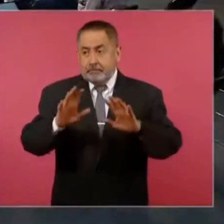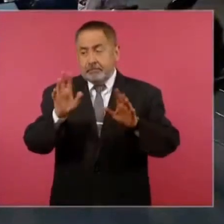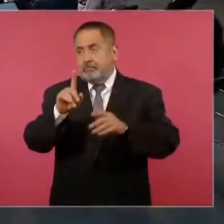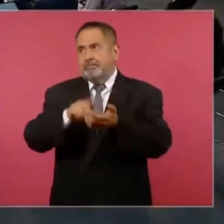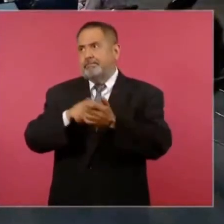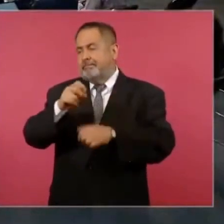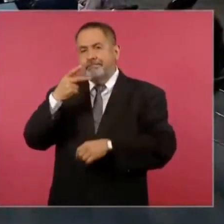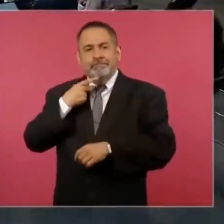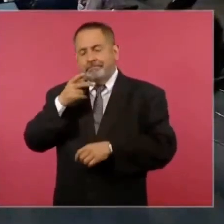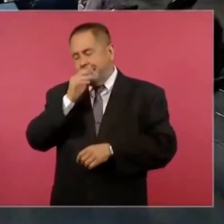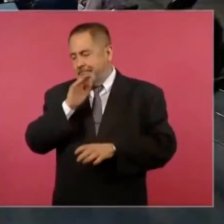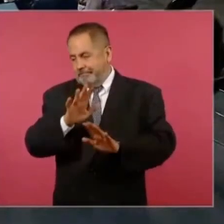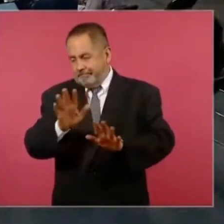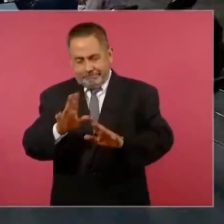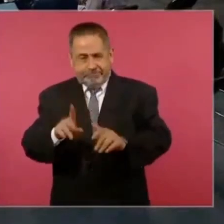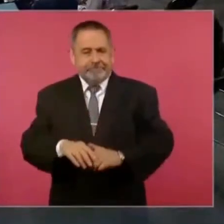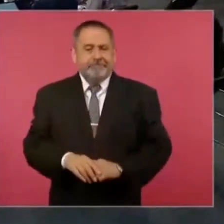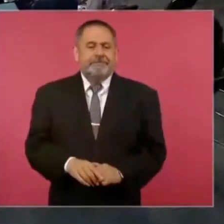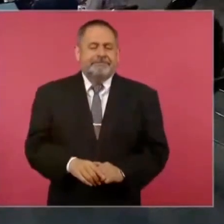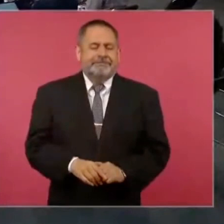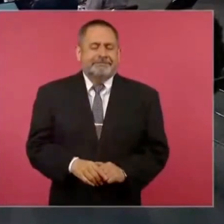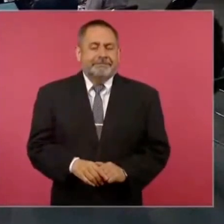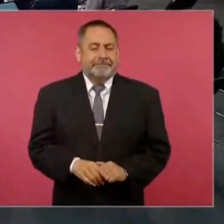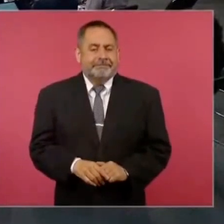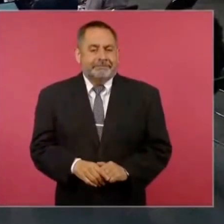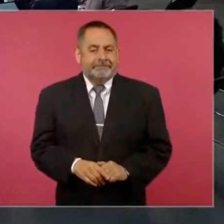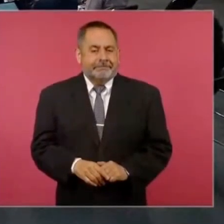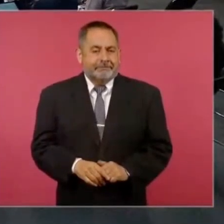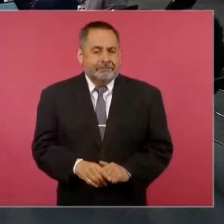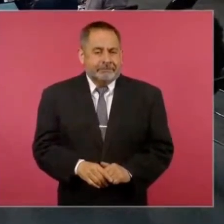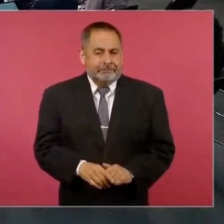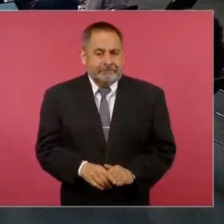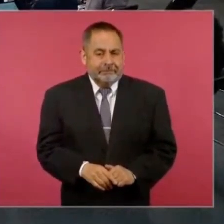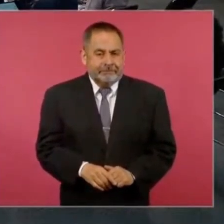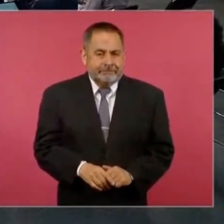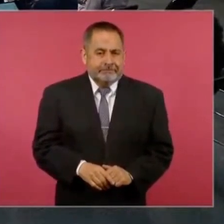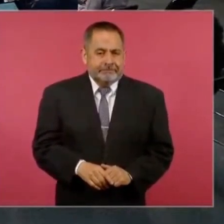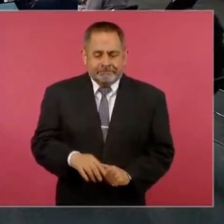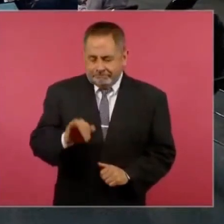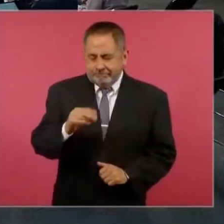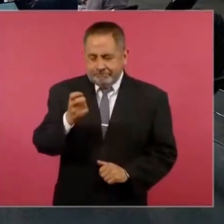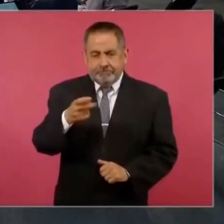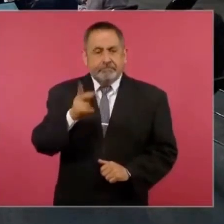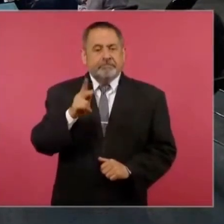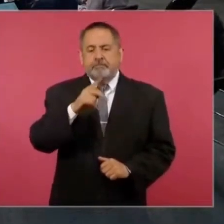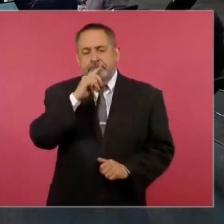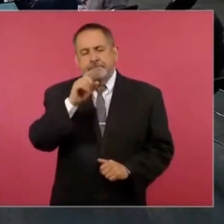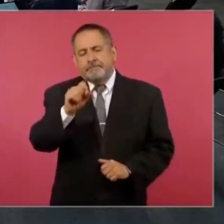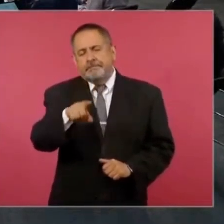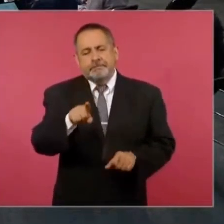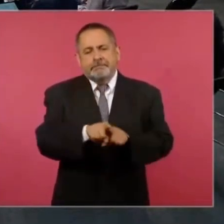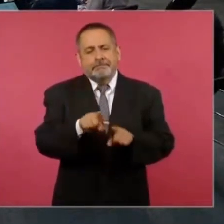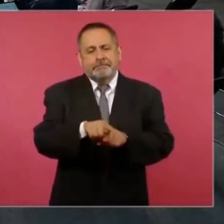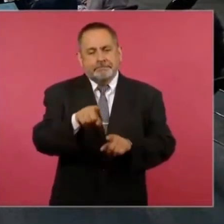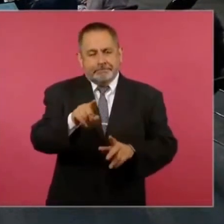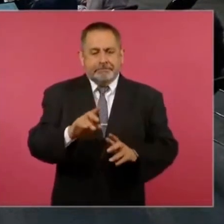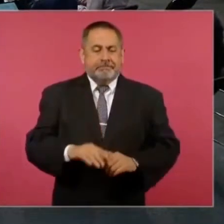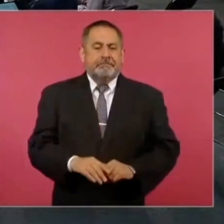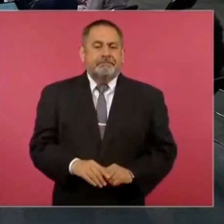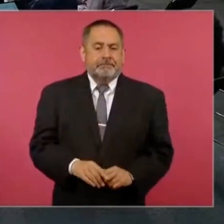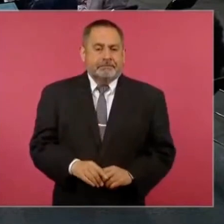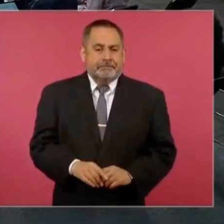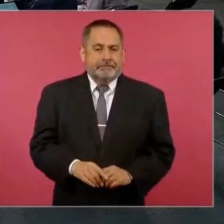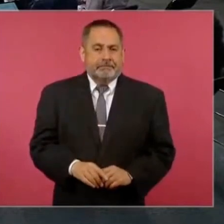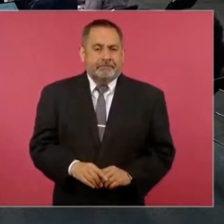político, ¿no? Pues es que lleva sí. Lo mismo, esta temporada. Sí, sí. Este, pero es lo mismo. O